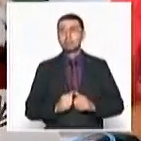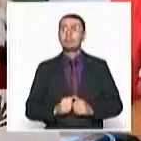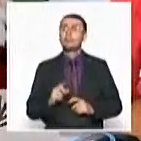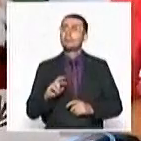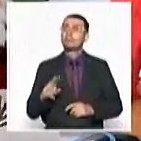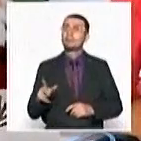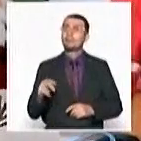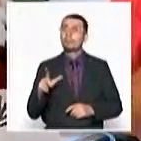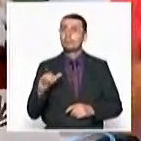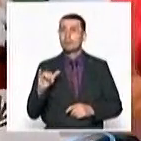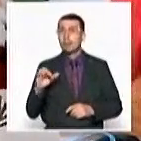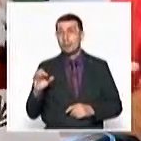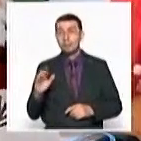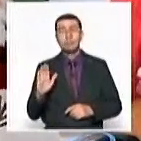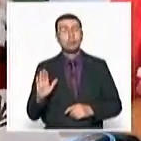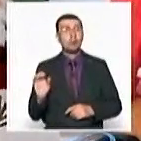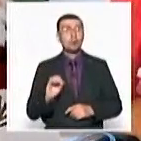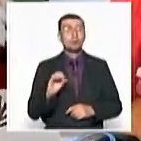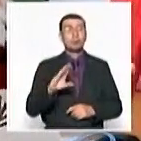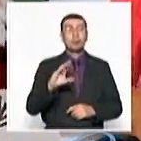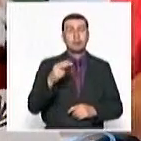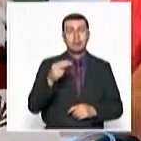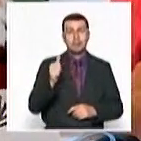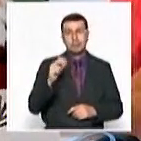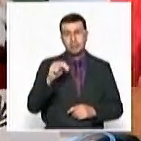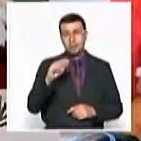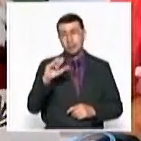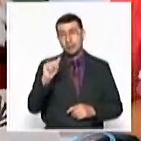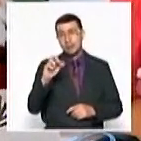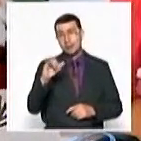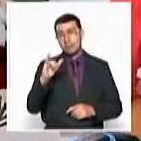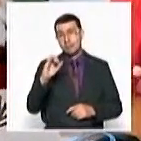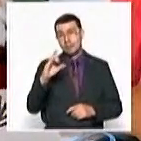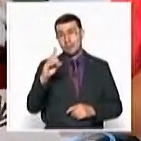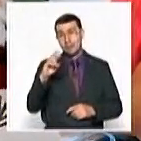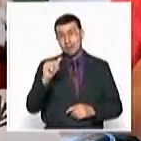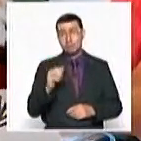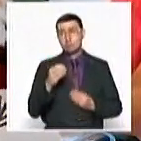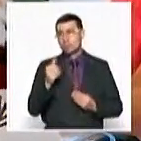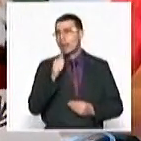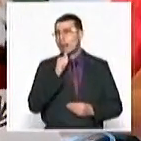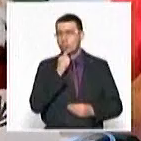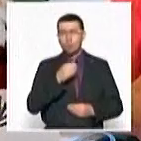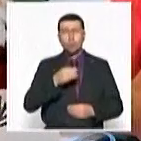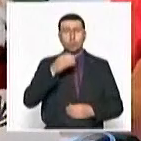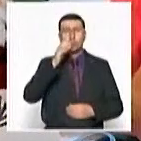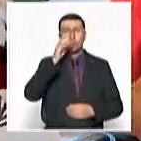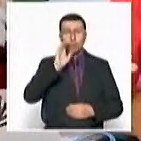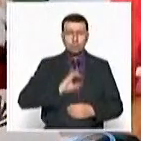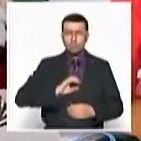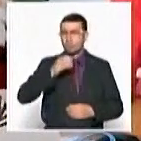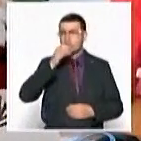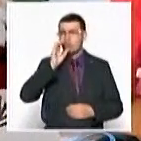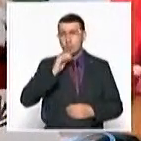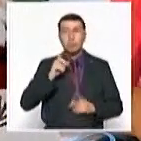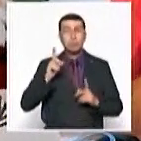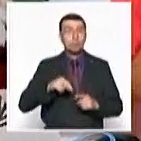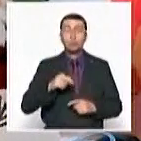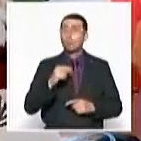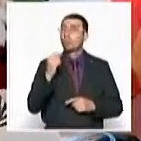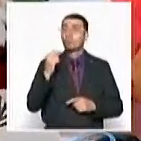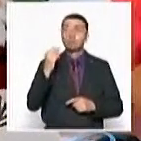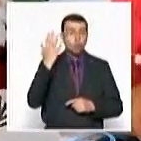Lip Eparren o el mismo Chancapiedra, la buena ingesta de líquido, en el caso de las vías urinarias, la cerveza diaria o